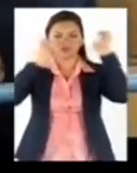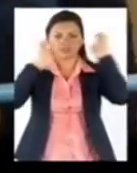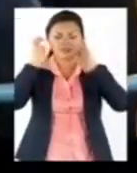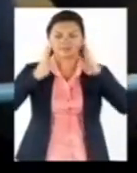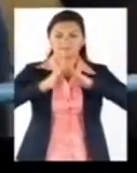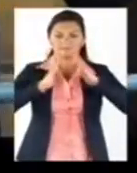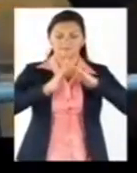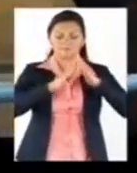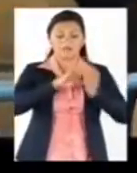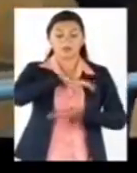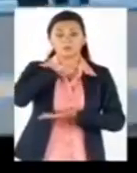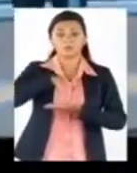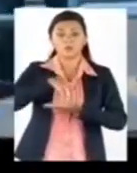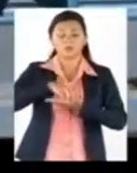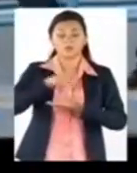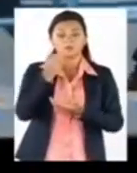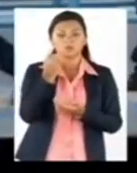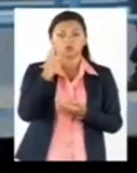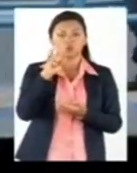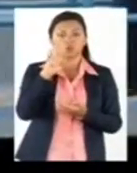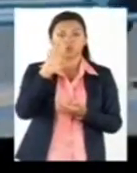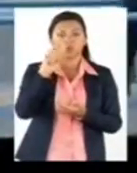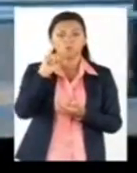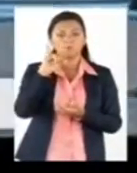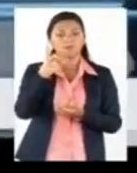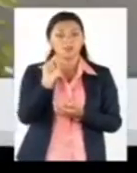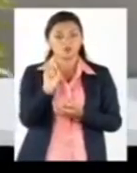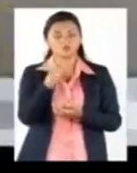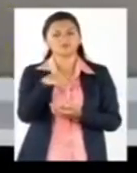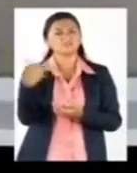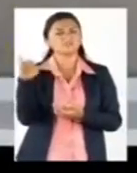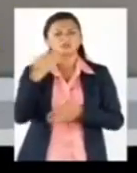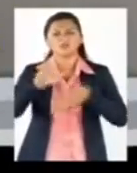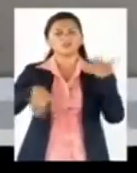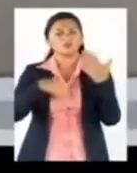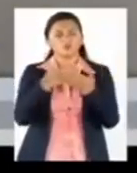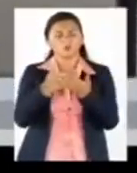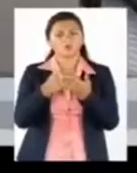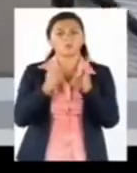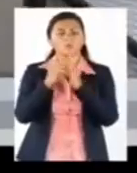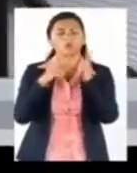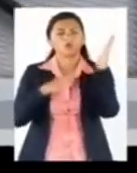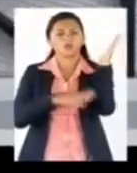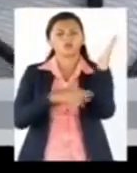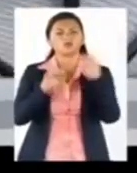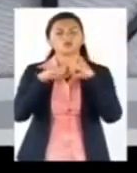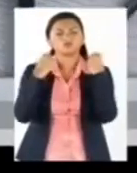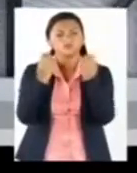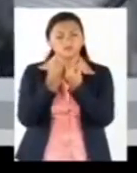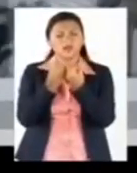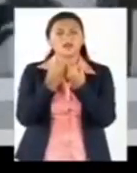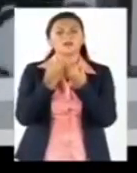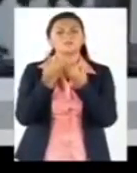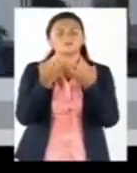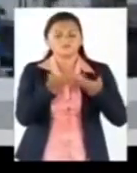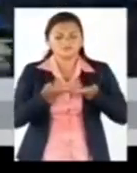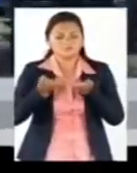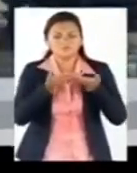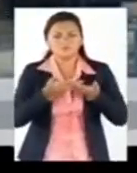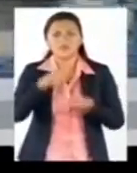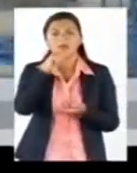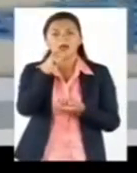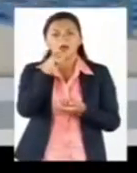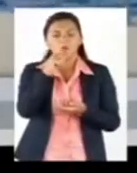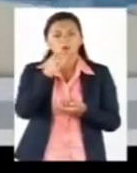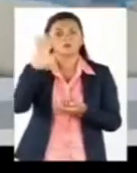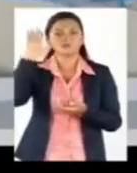planes estratégicos. En la provincia de Sucumbíos se constató el avance de los proyectos de desarrollo social como la planta de tratamiento